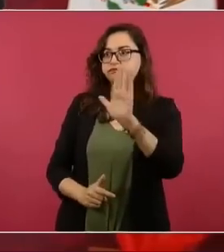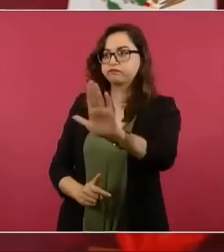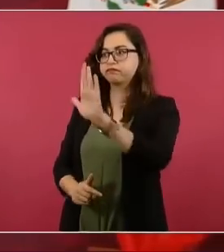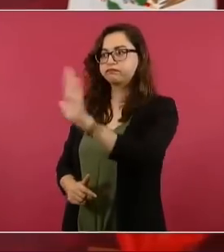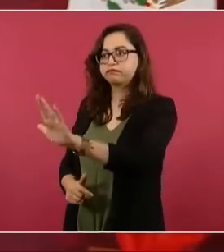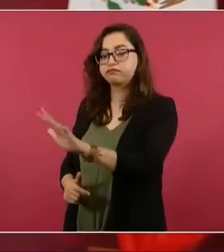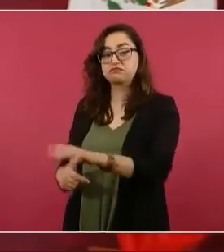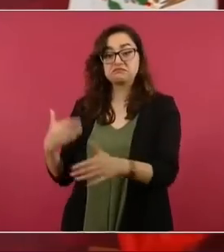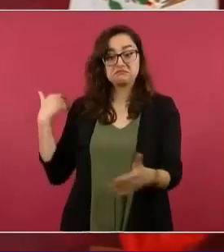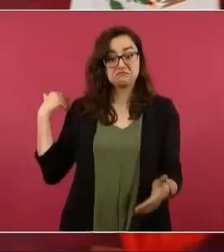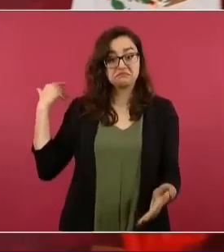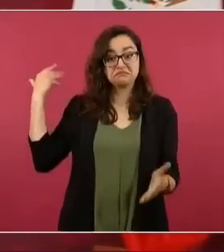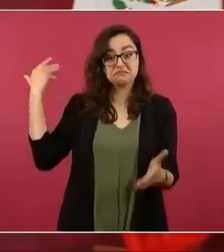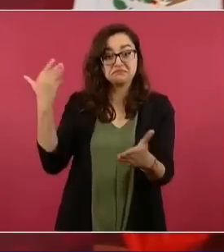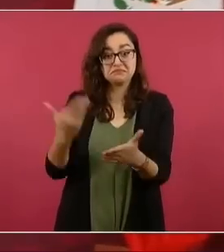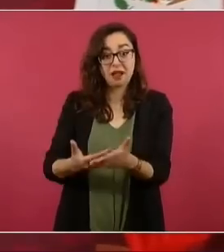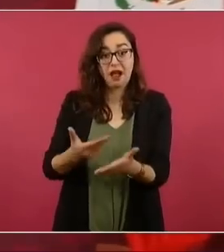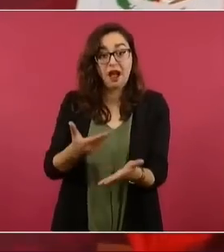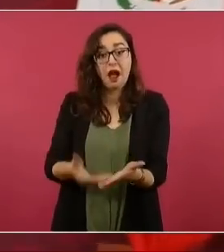aún